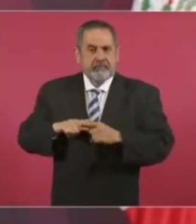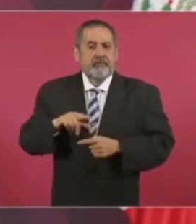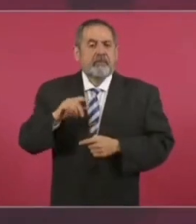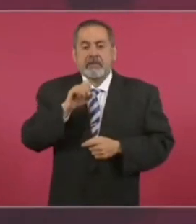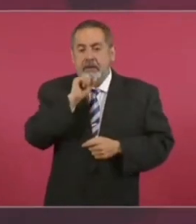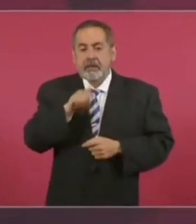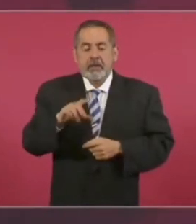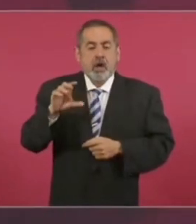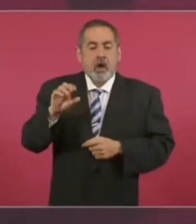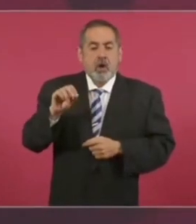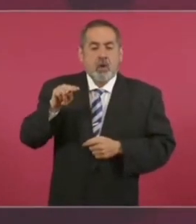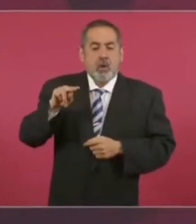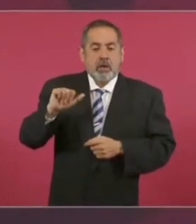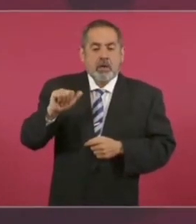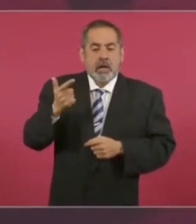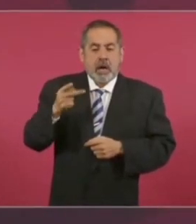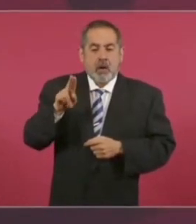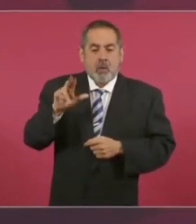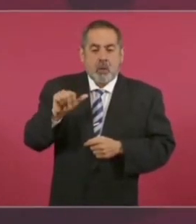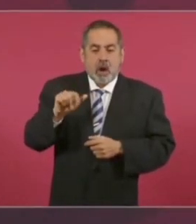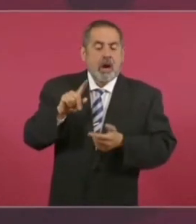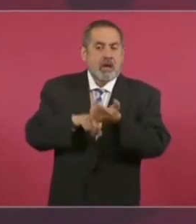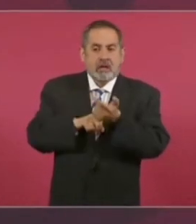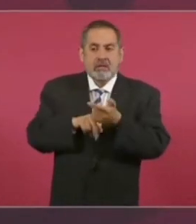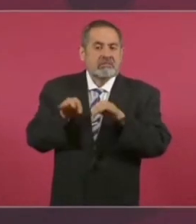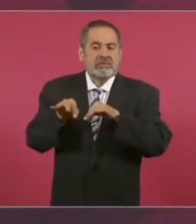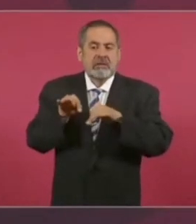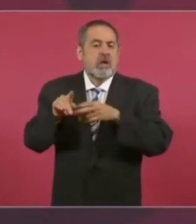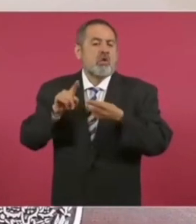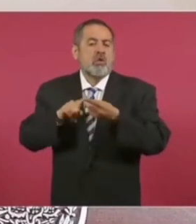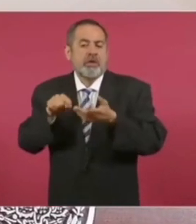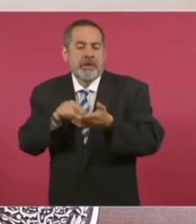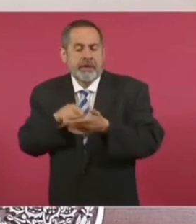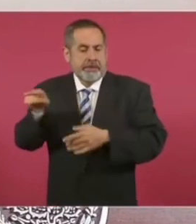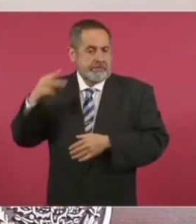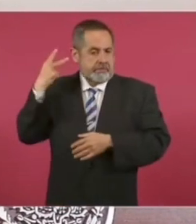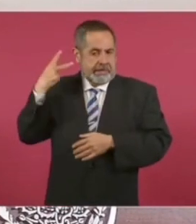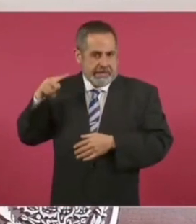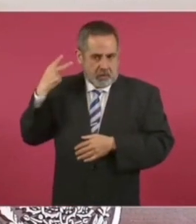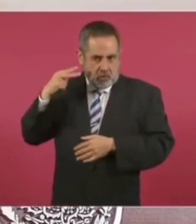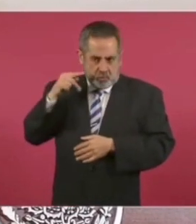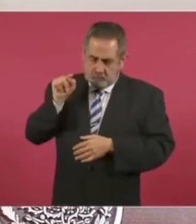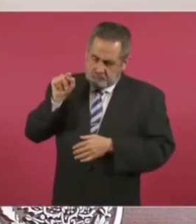está trabajando más desde Veracruz,